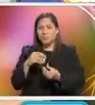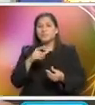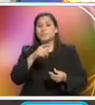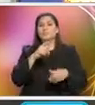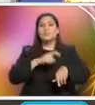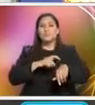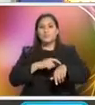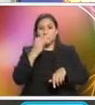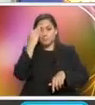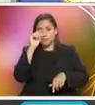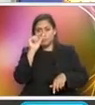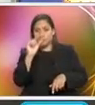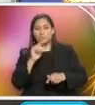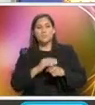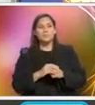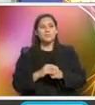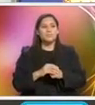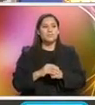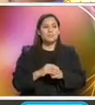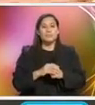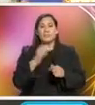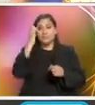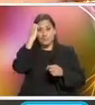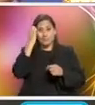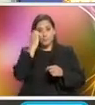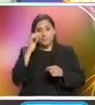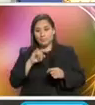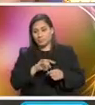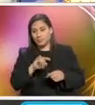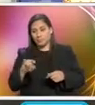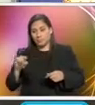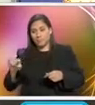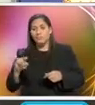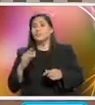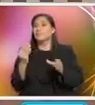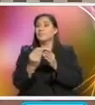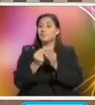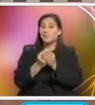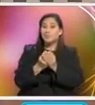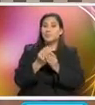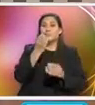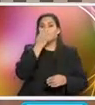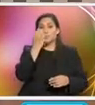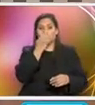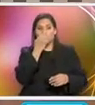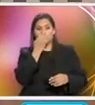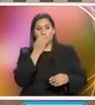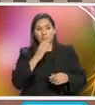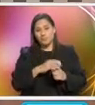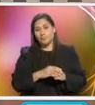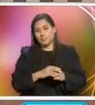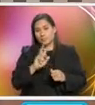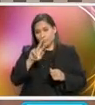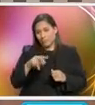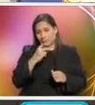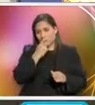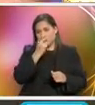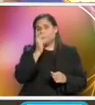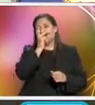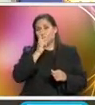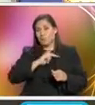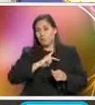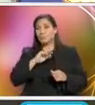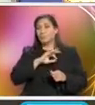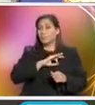menos tiempo en la estacionada, en fin, y cuando estás en clases, pues la verdad, te lo digo como papá, cuando